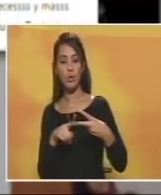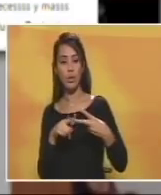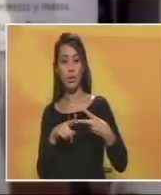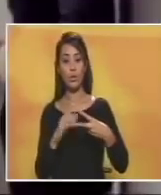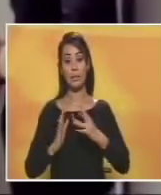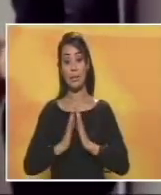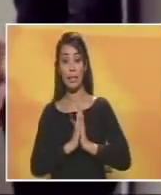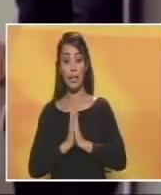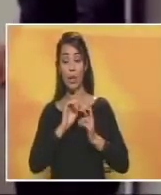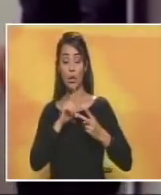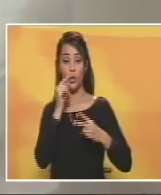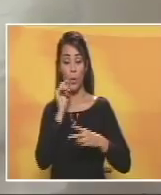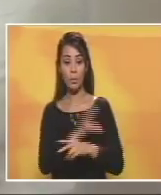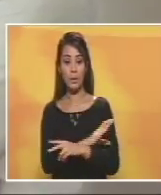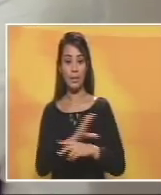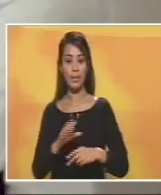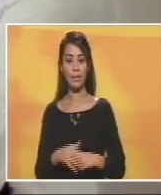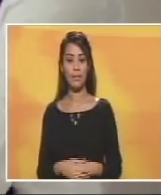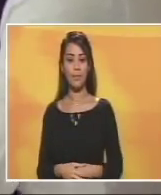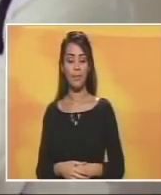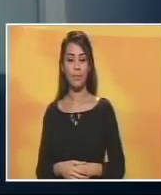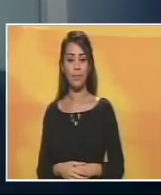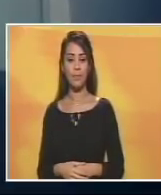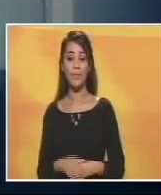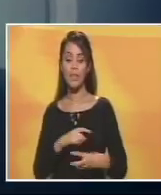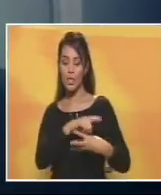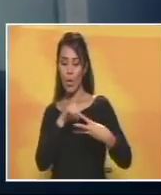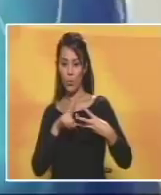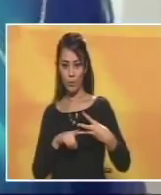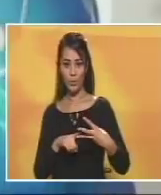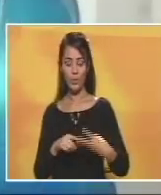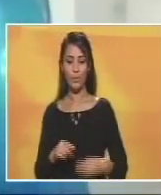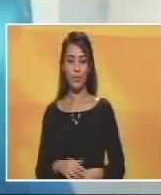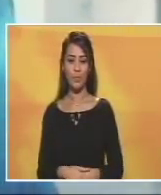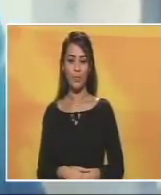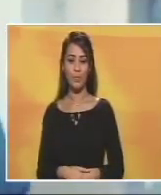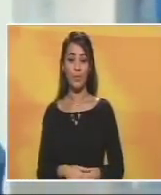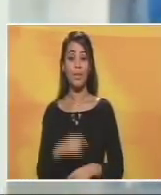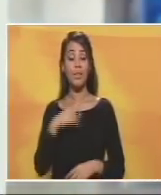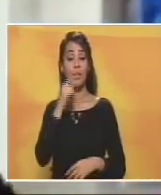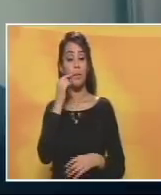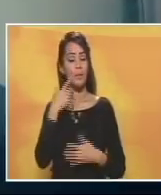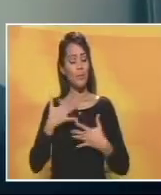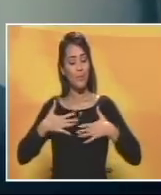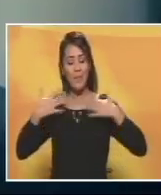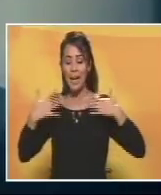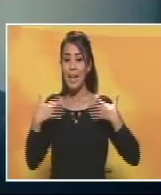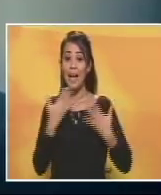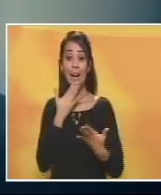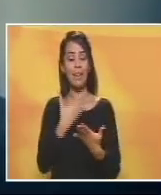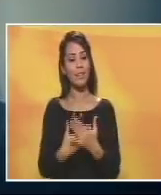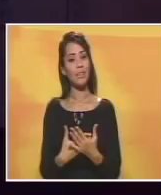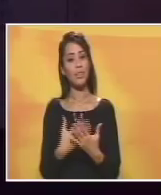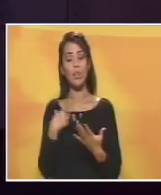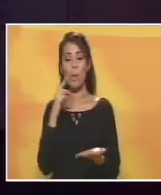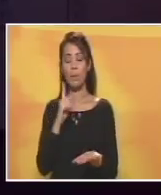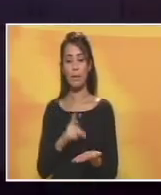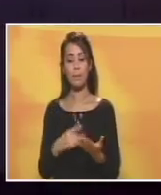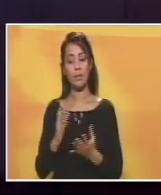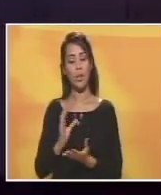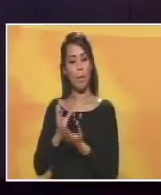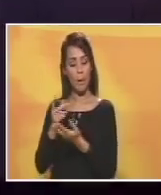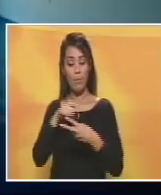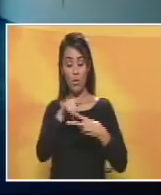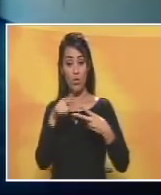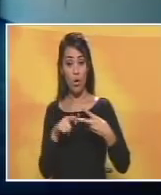Vu y también a Romeo Santos con Héroe Favorito e Imitadora. Nacho expresó su emoción y agradeció ambas postulaciones en los premios,